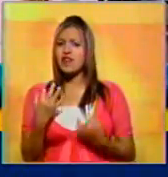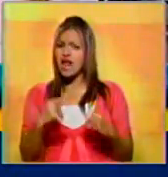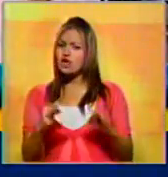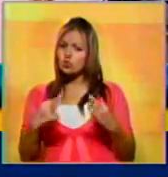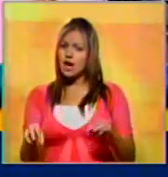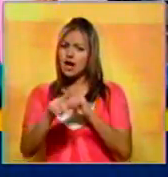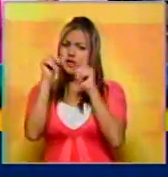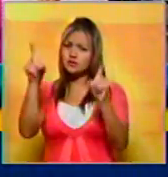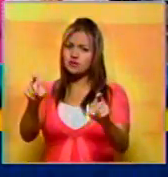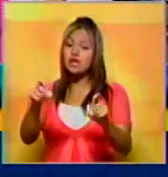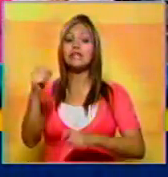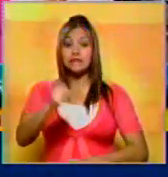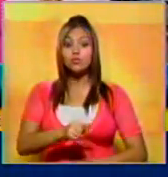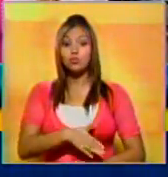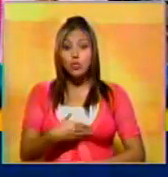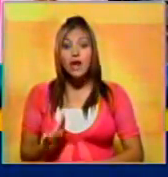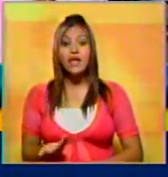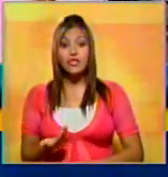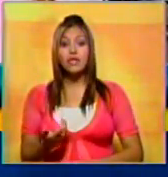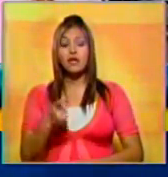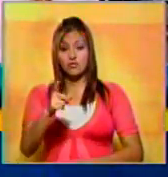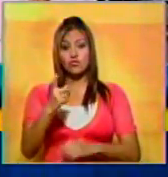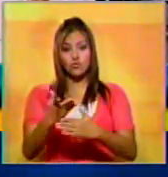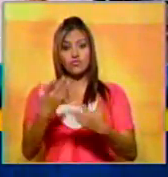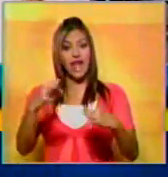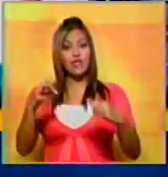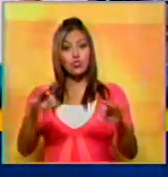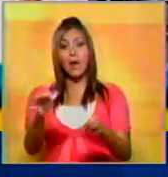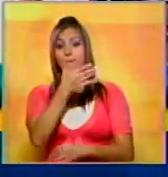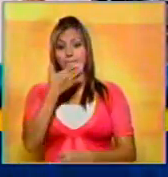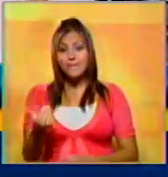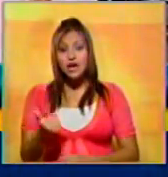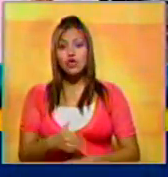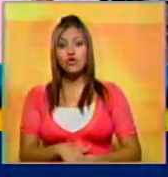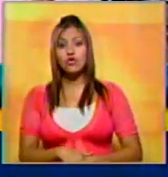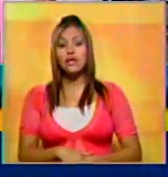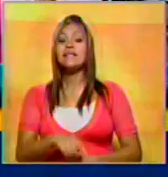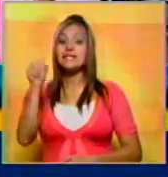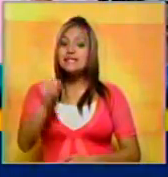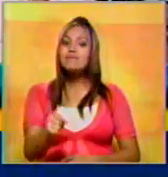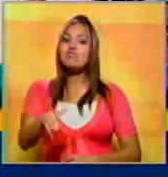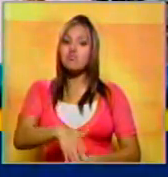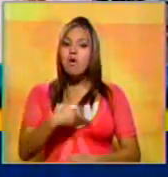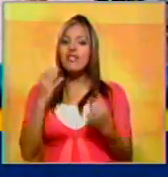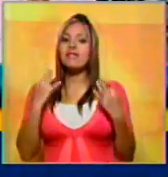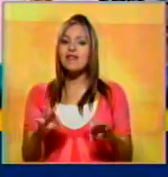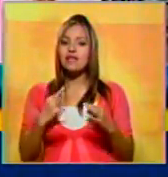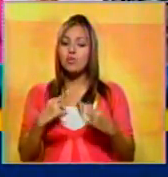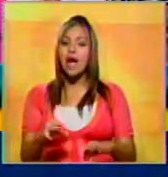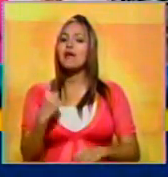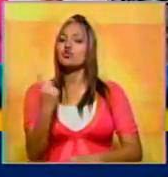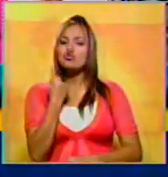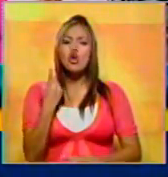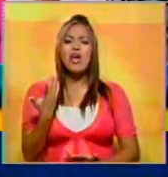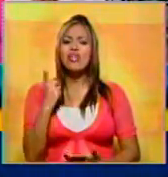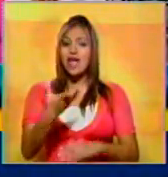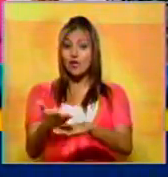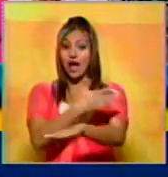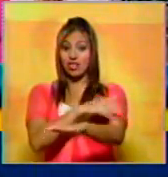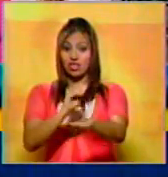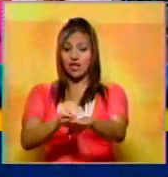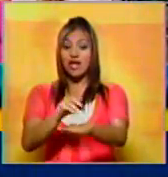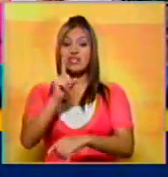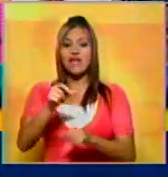natural. Claro que sí, como tu programa lo dice, al natural es mejor. Sí se puede, ¿ok? Solamente, como lo dijimos antes, hay que